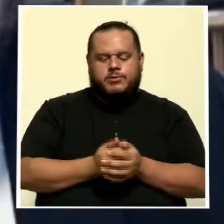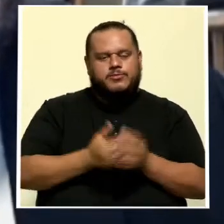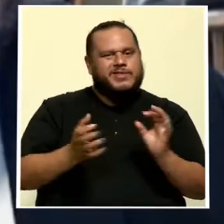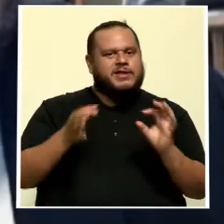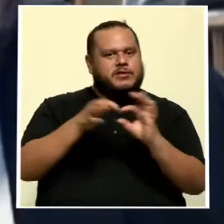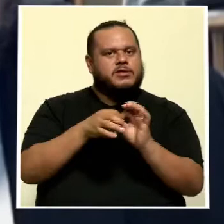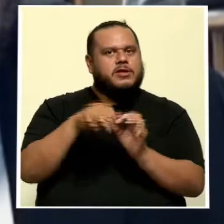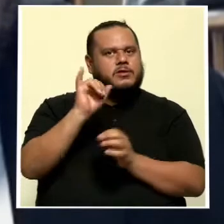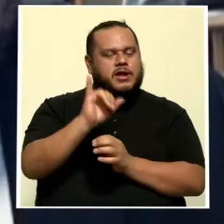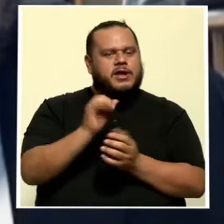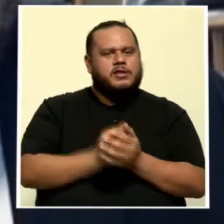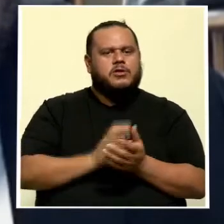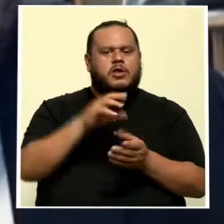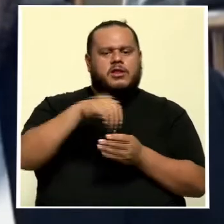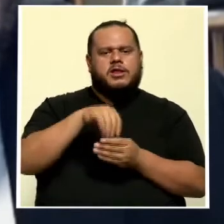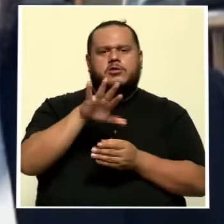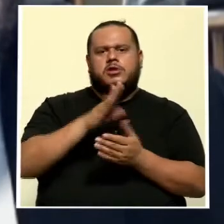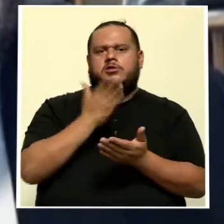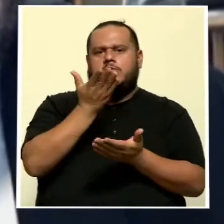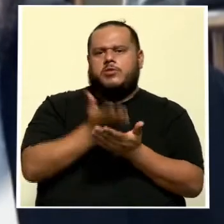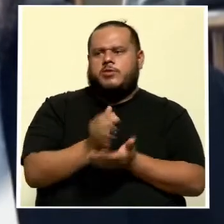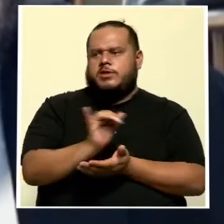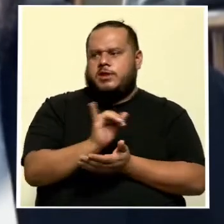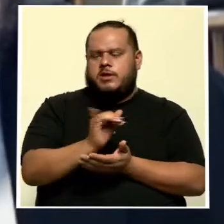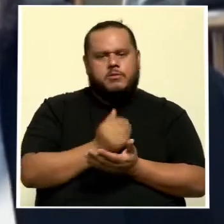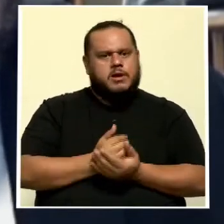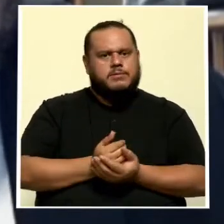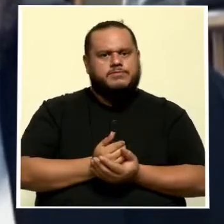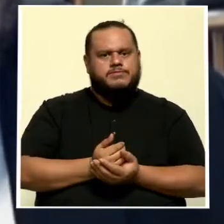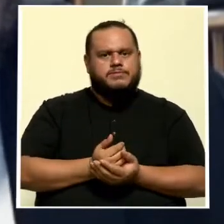Asociado a esto, dentro de su propuesta también está